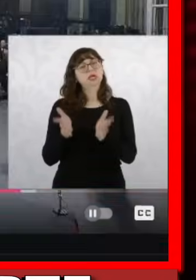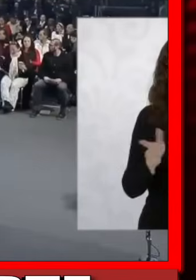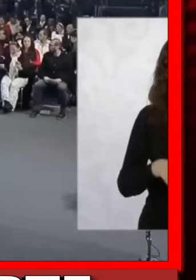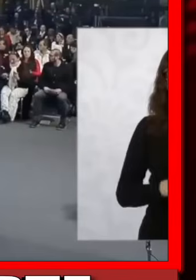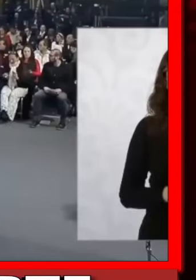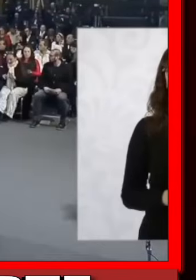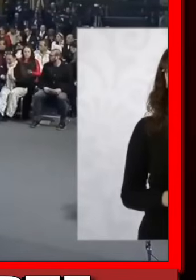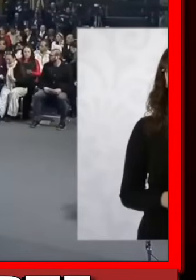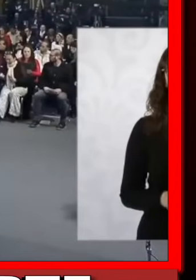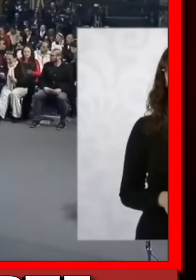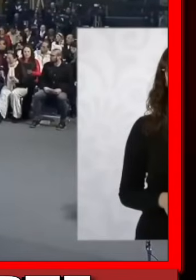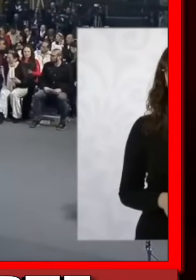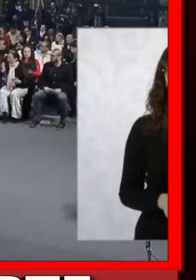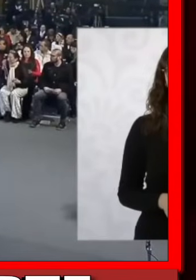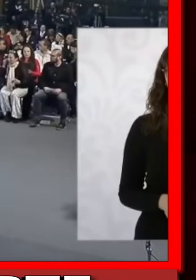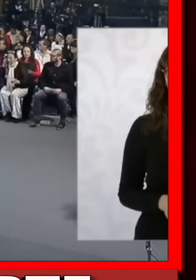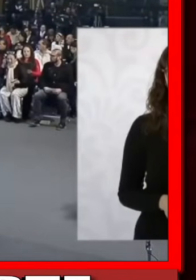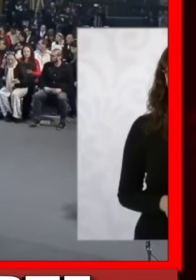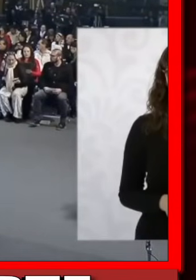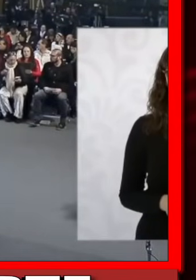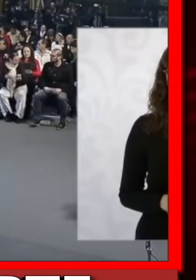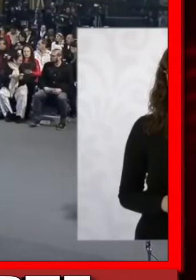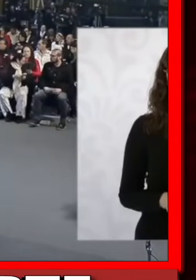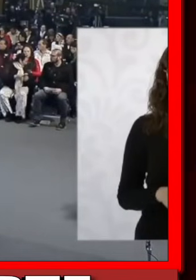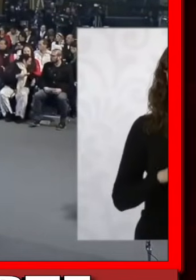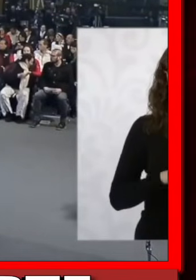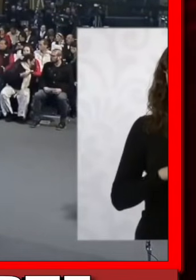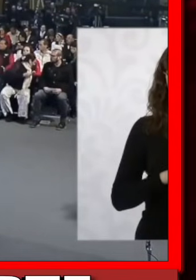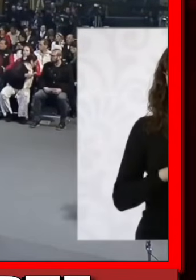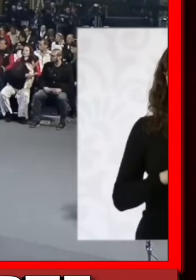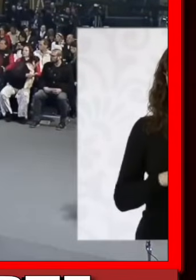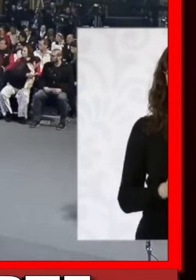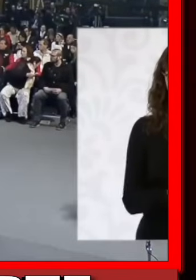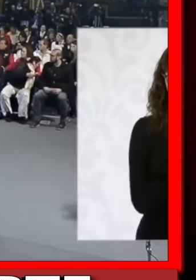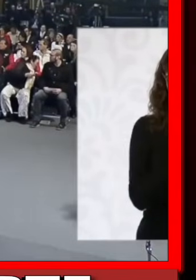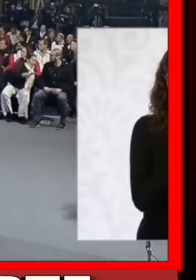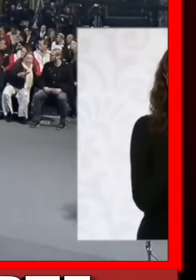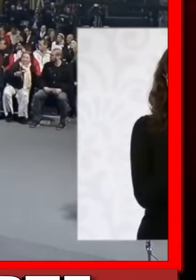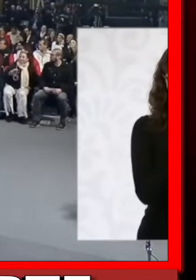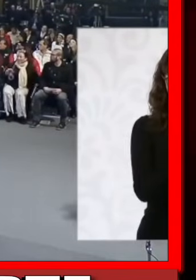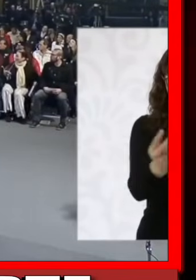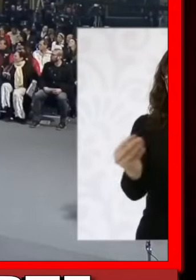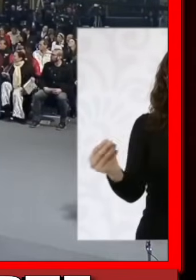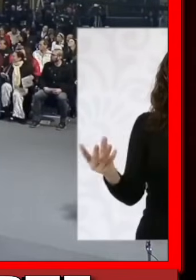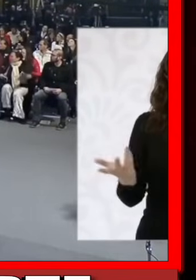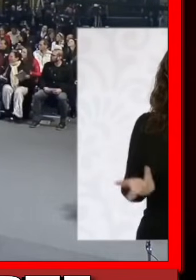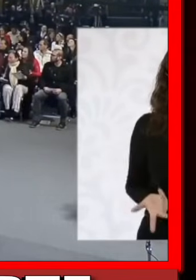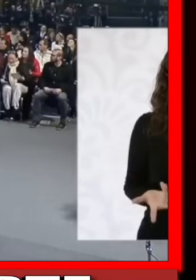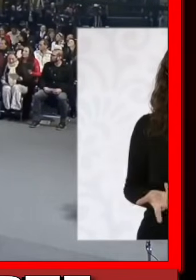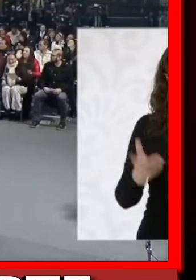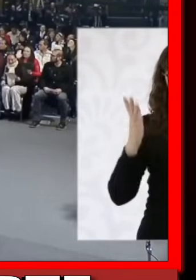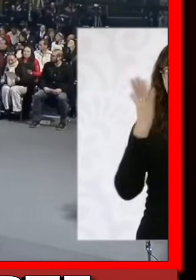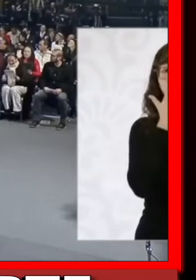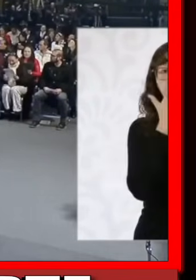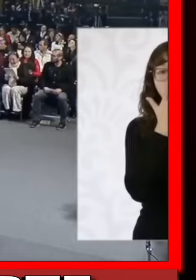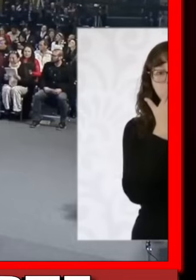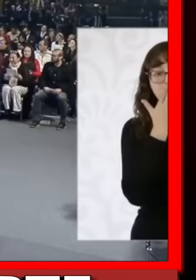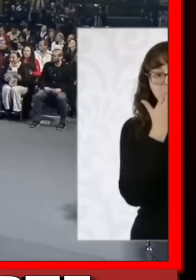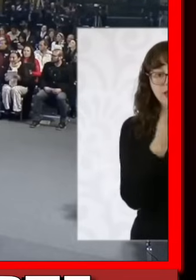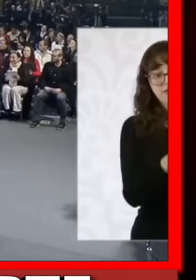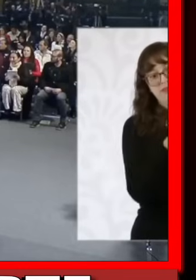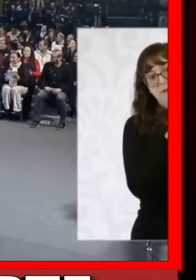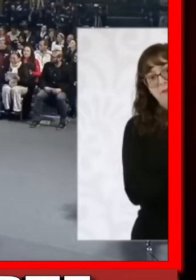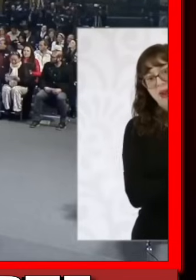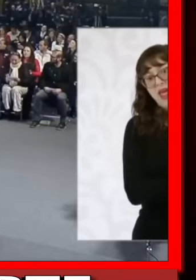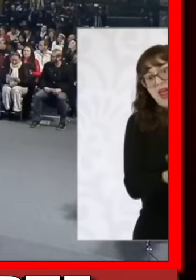manos acá ya Sonora ya participado mucho en las mañaneras ahorita pero llegó